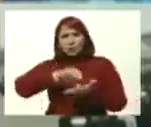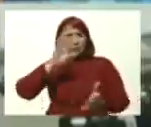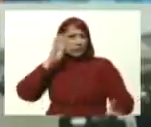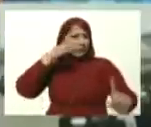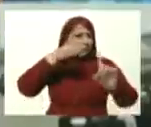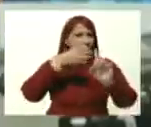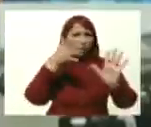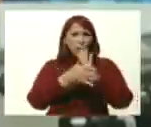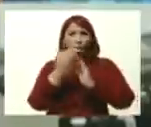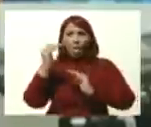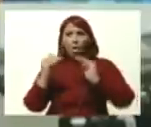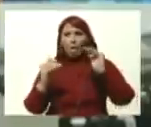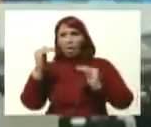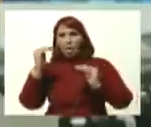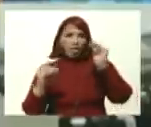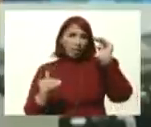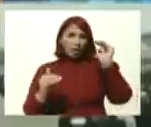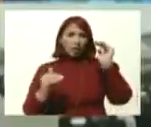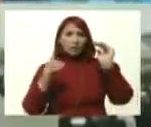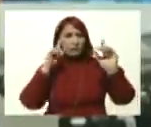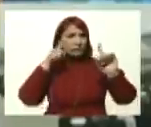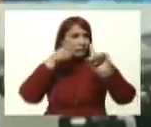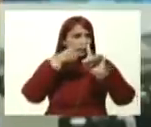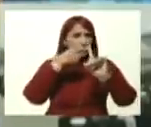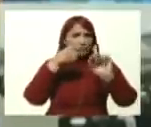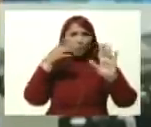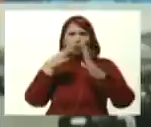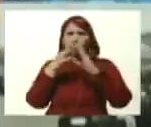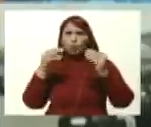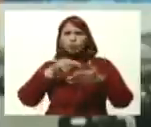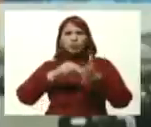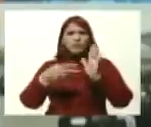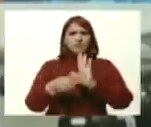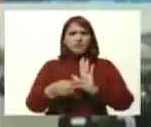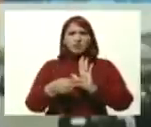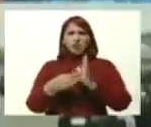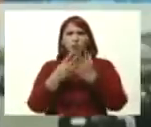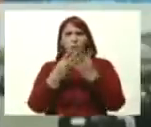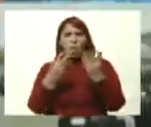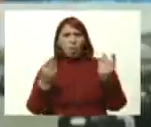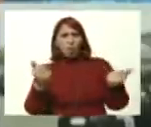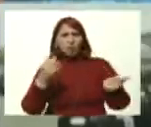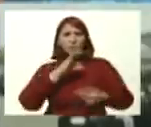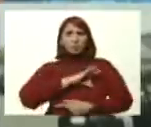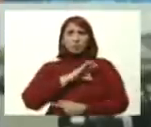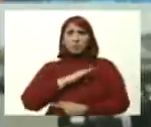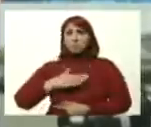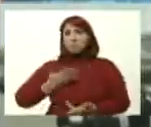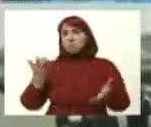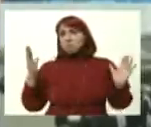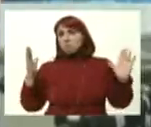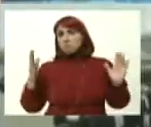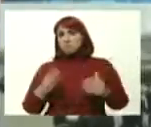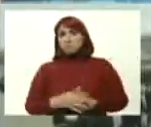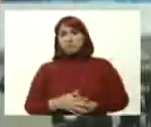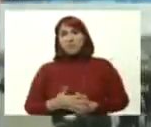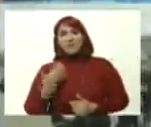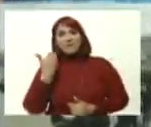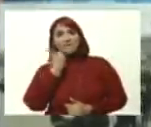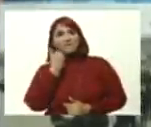de la inestabilidad y es el foco de todo lo que significa la degradación social, que puede ser una